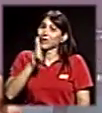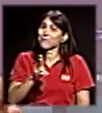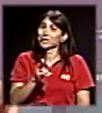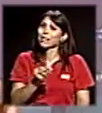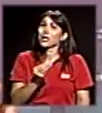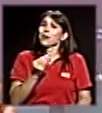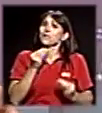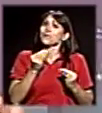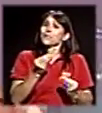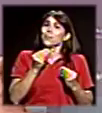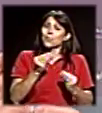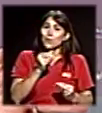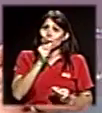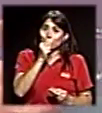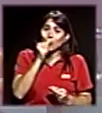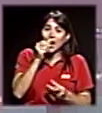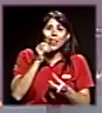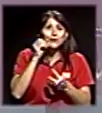muy alcoh